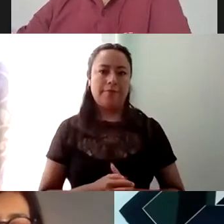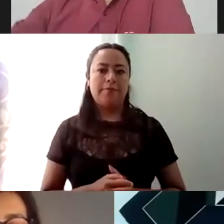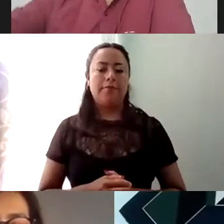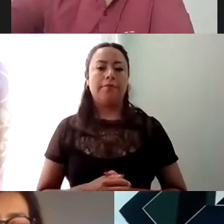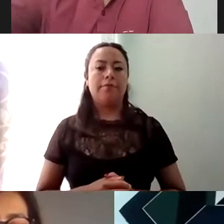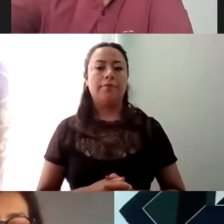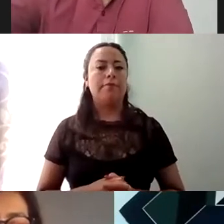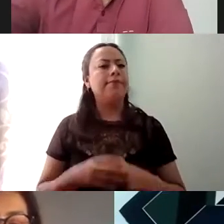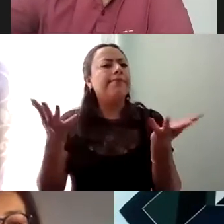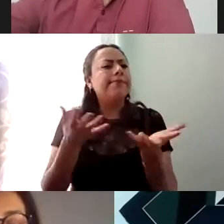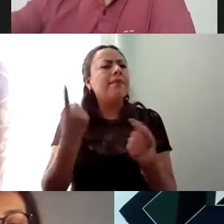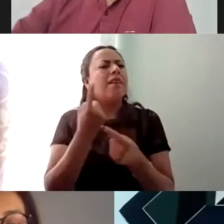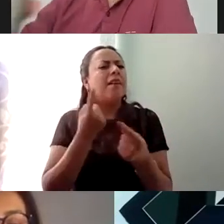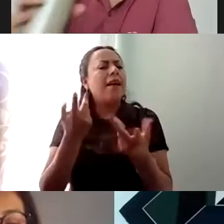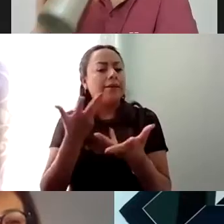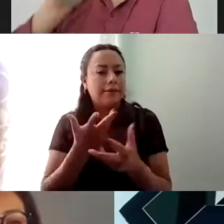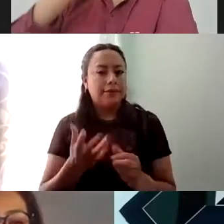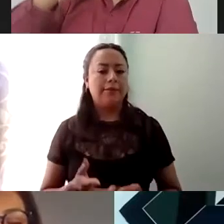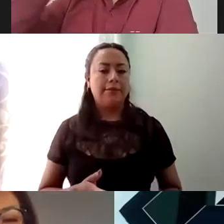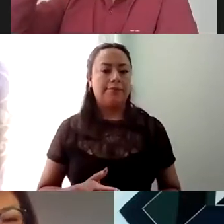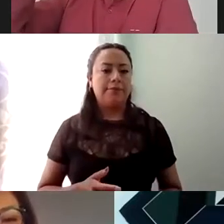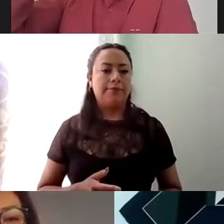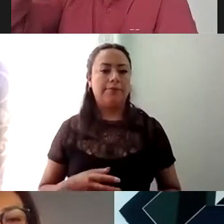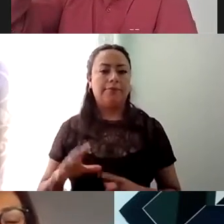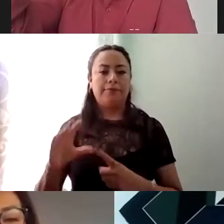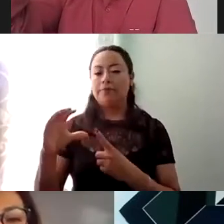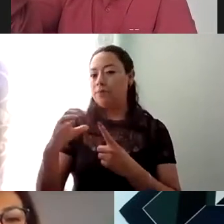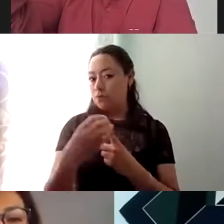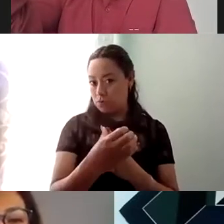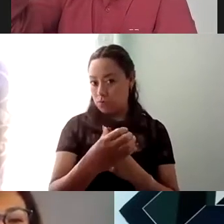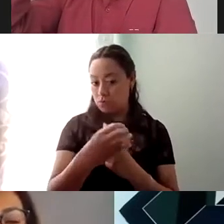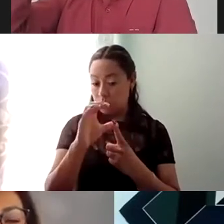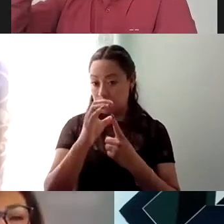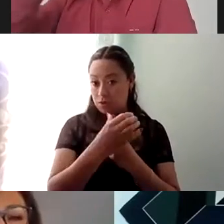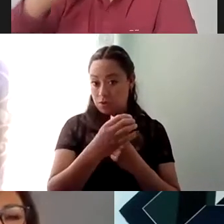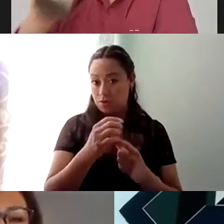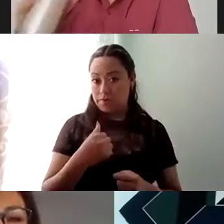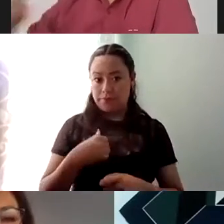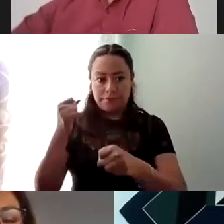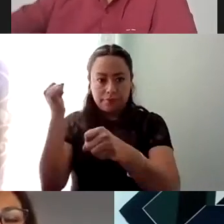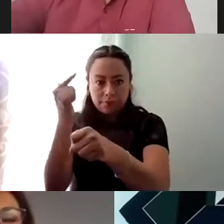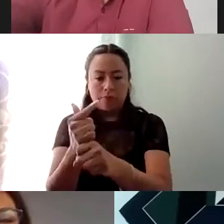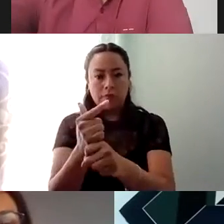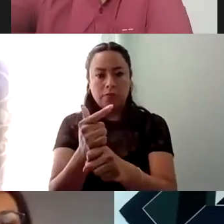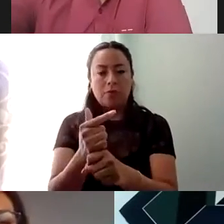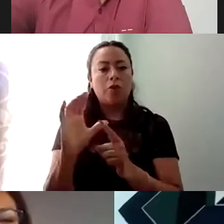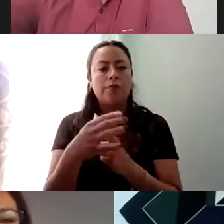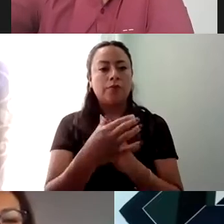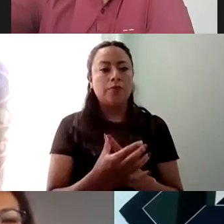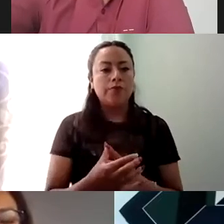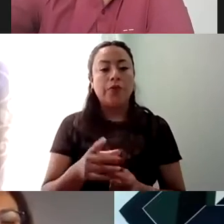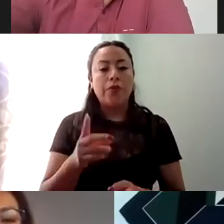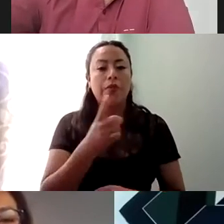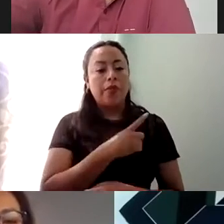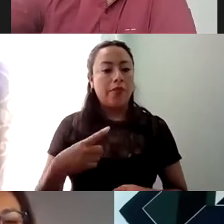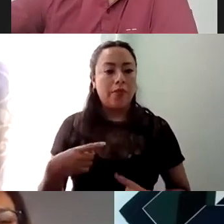¿Qué acciones? Vemos que la comisión tiene que, identifico que la comisión tiene que hacer a corto, mediano y largo